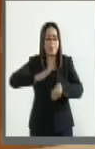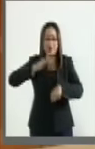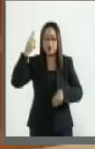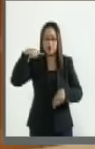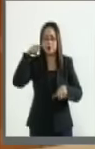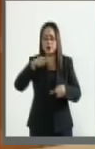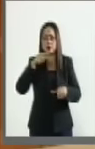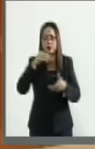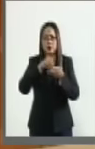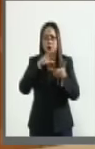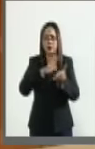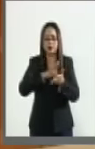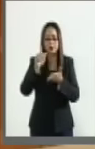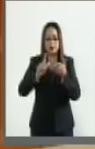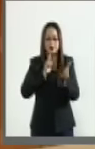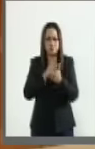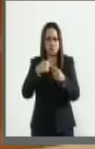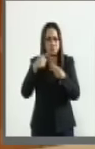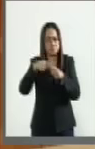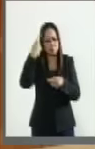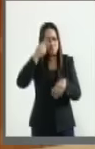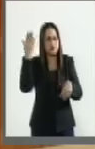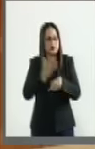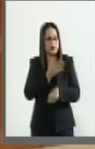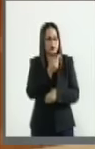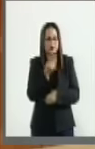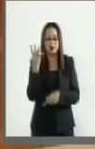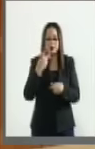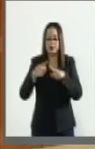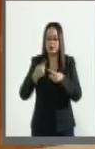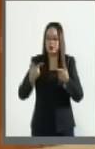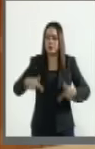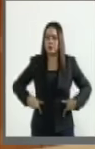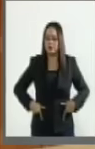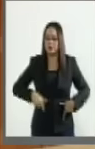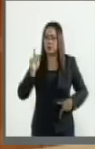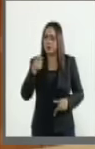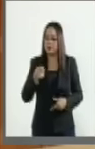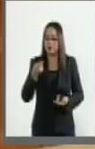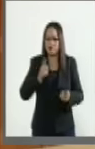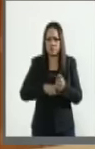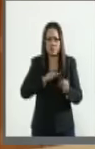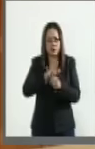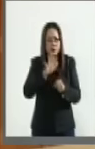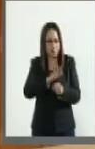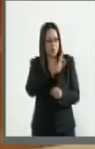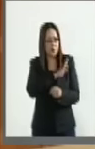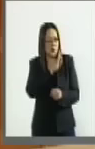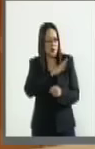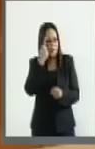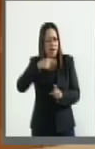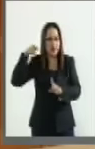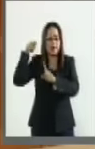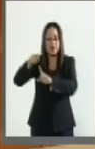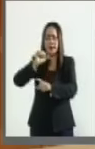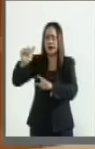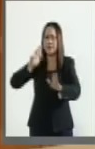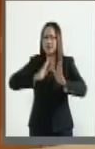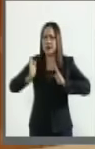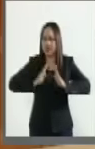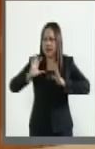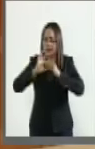los ordenamientos jurídicos que castigan la portación ilegal de armas, tanto ilícitas como aquellas que están reservadas para uso exclusivo de